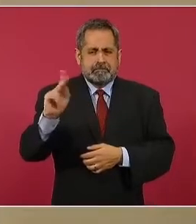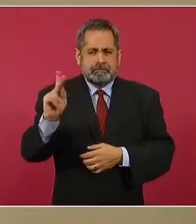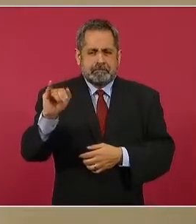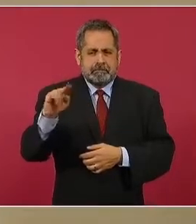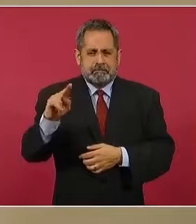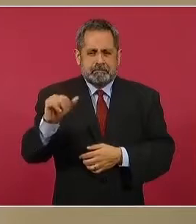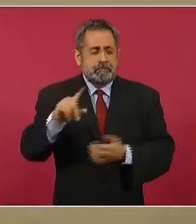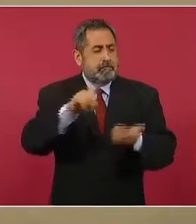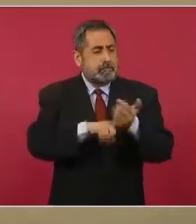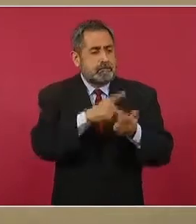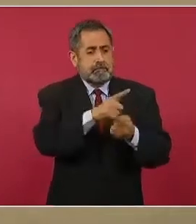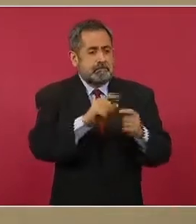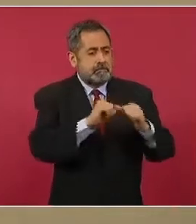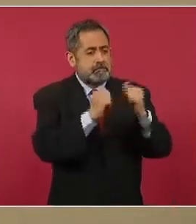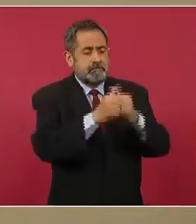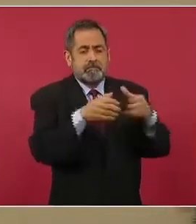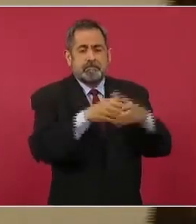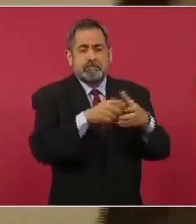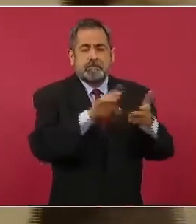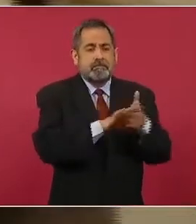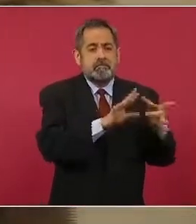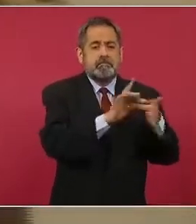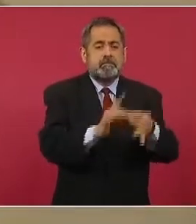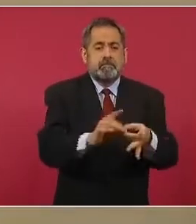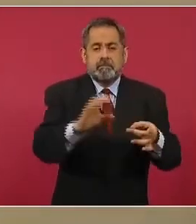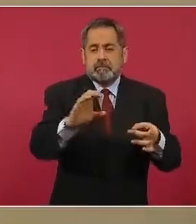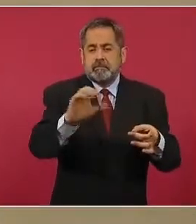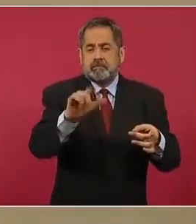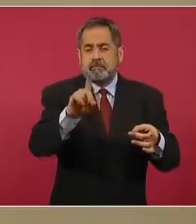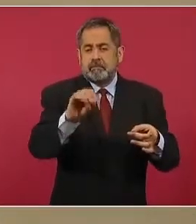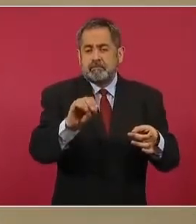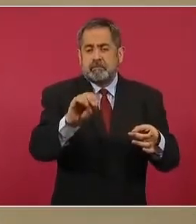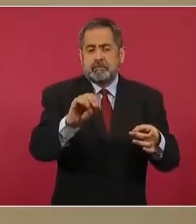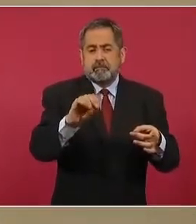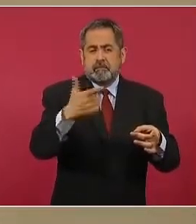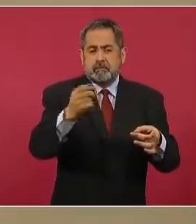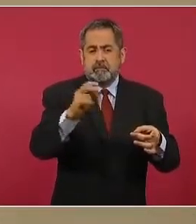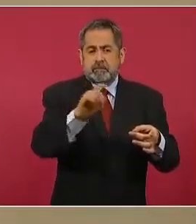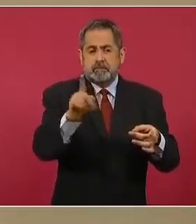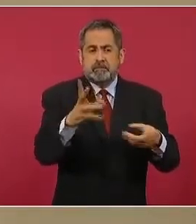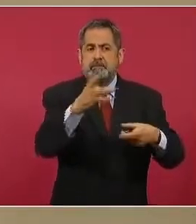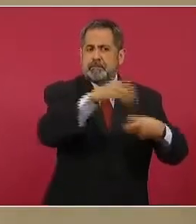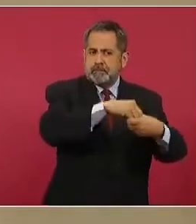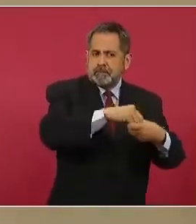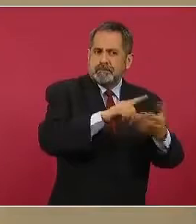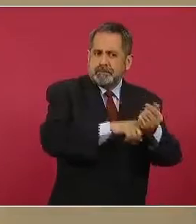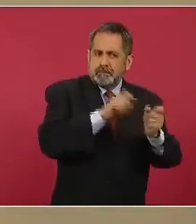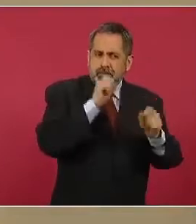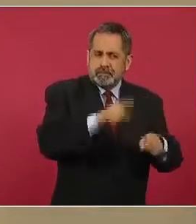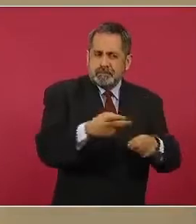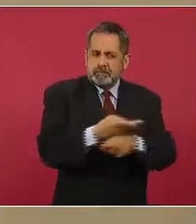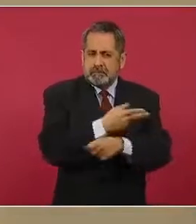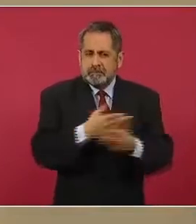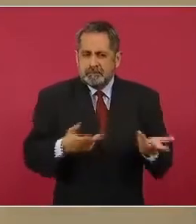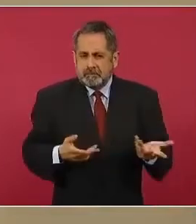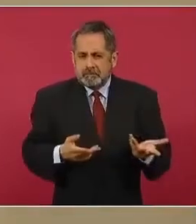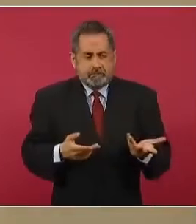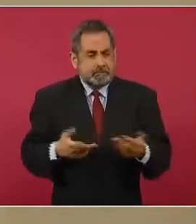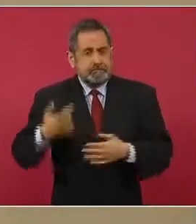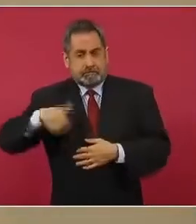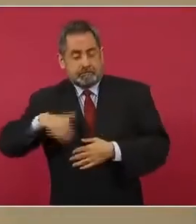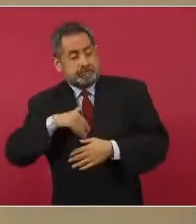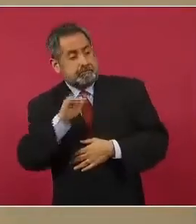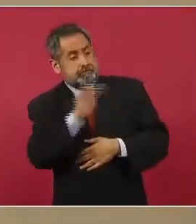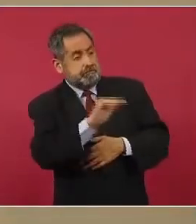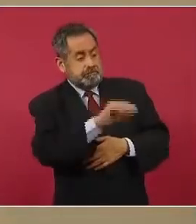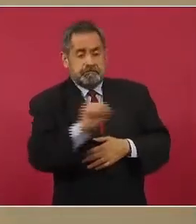Y vamos a pedirle a Nuria que venga en unos 15 días, si te parece. Sí, presidente. Nada